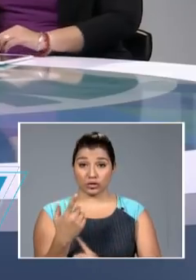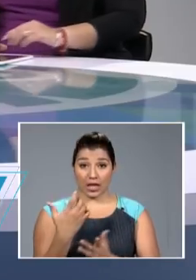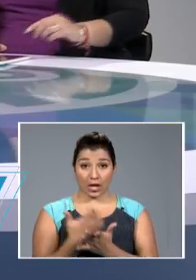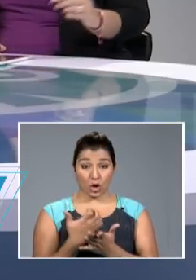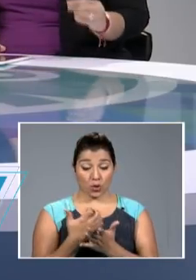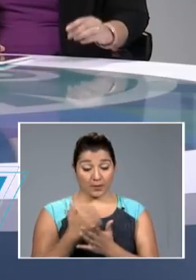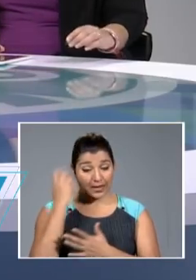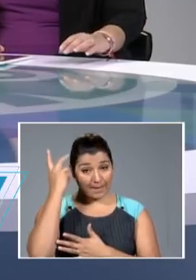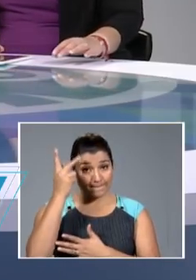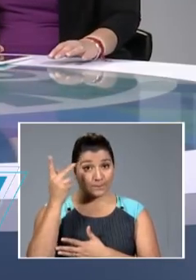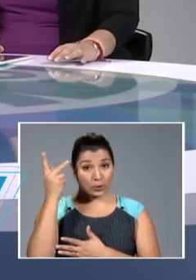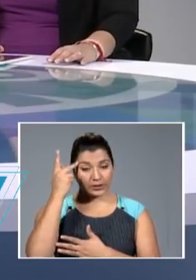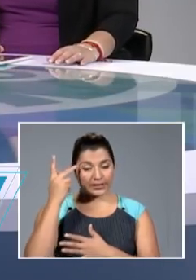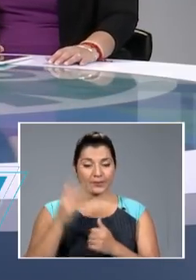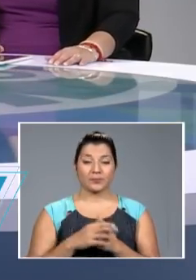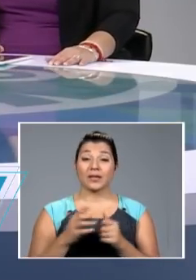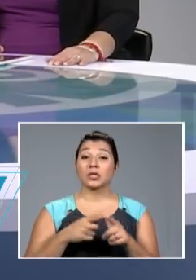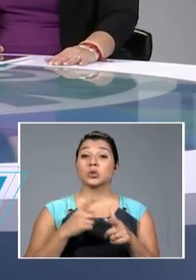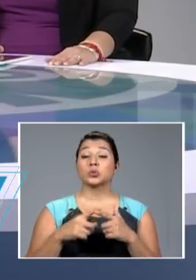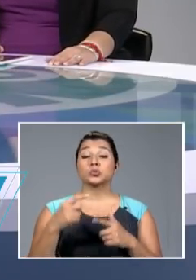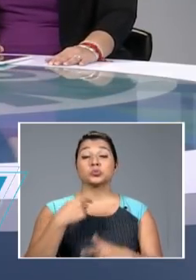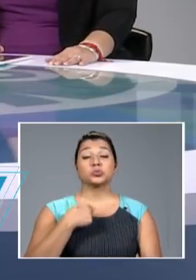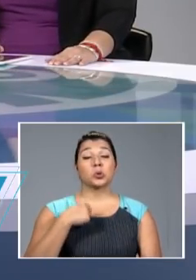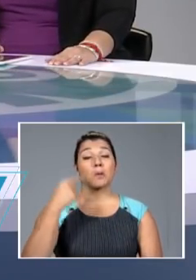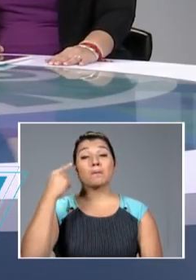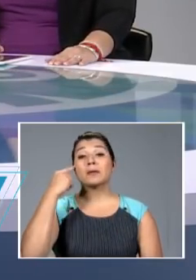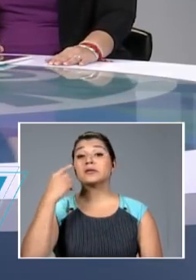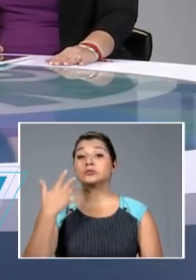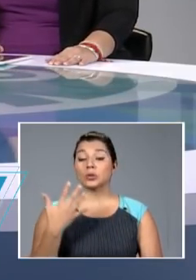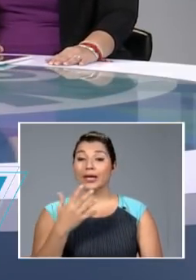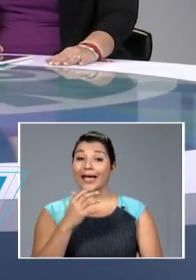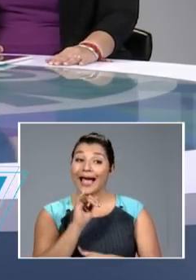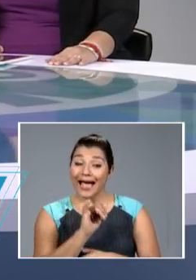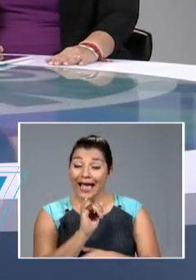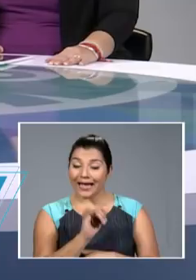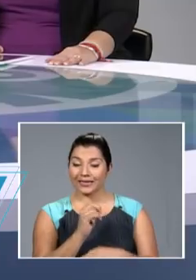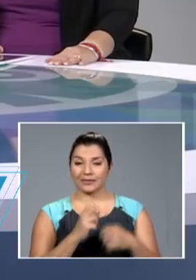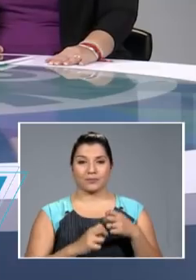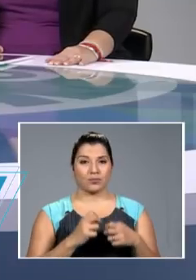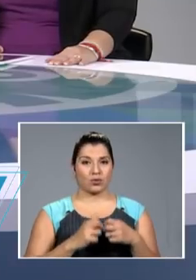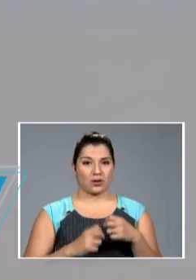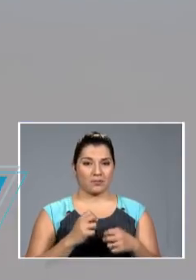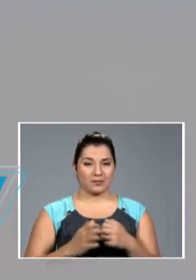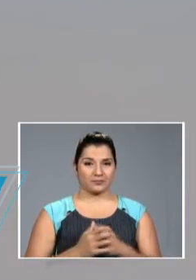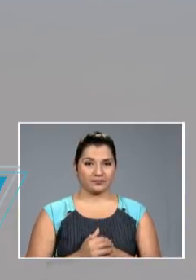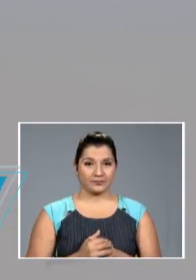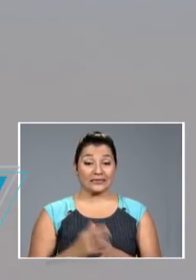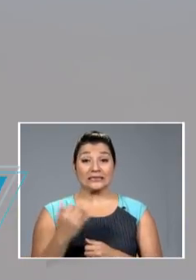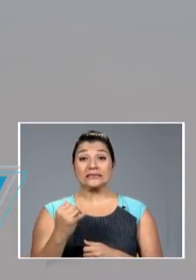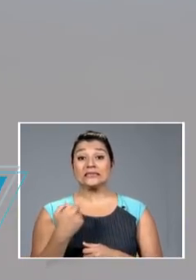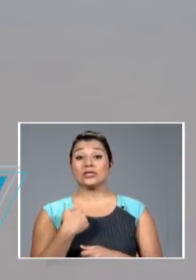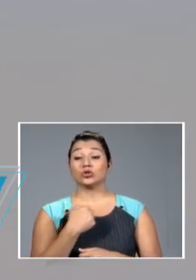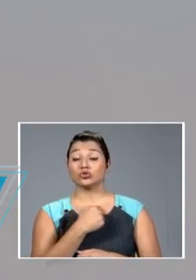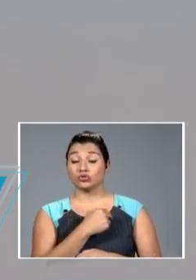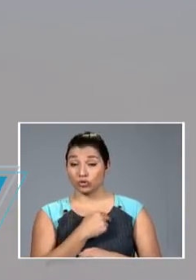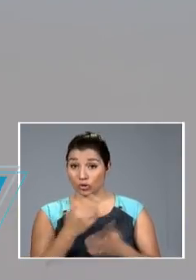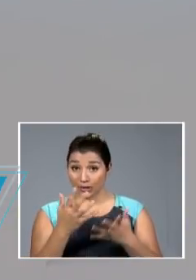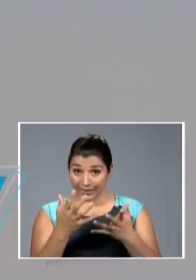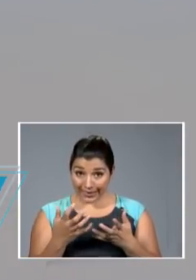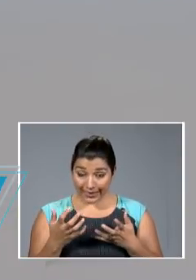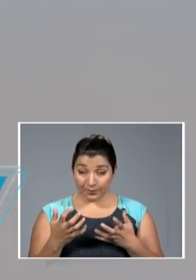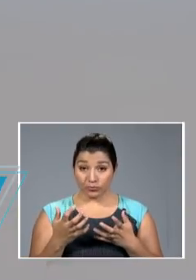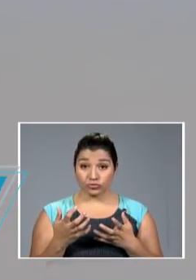económica, política. Entonces, me parece a mí que ahí está parte del problema. Si vamos a redefinir el